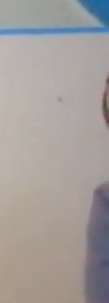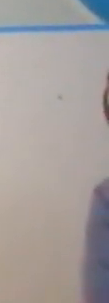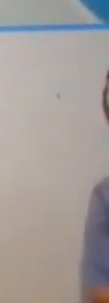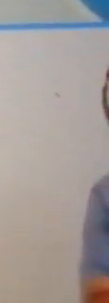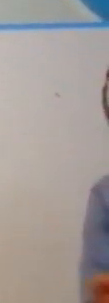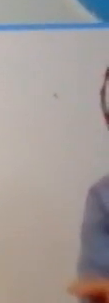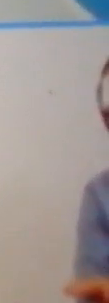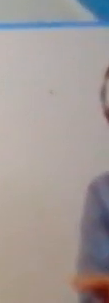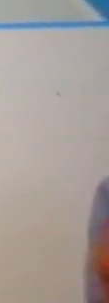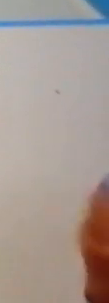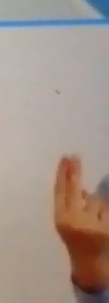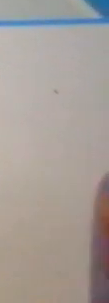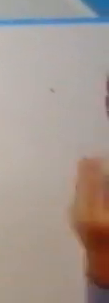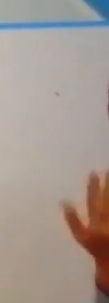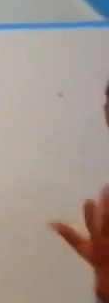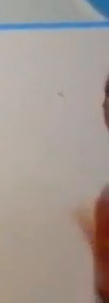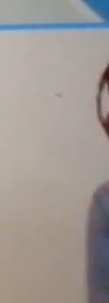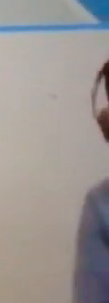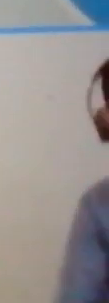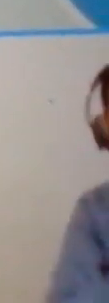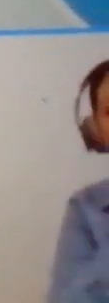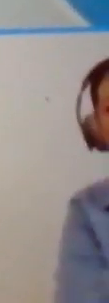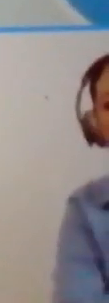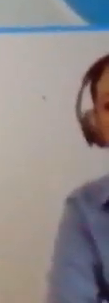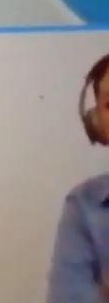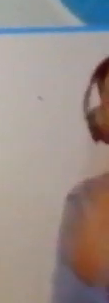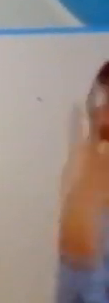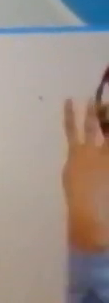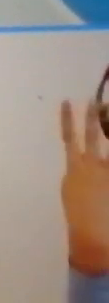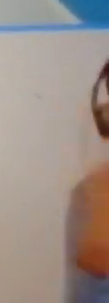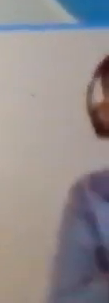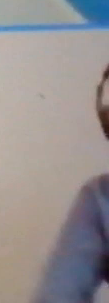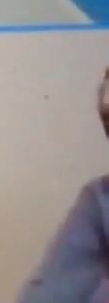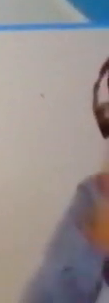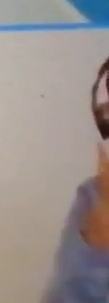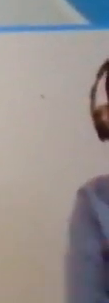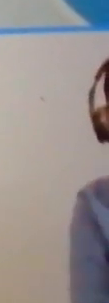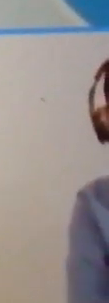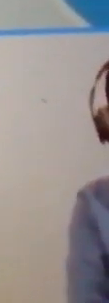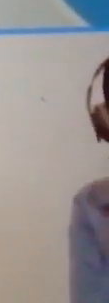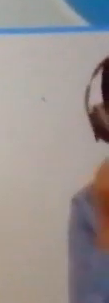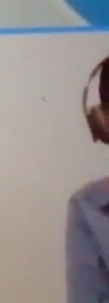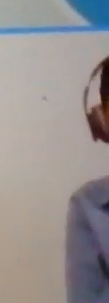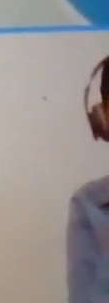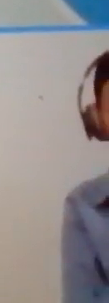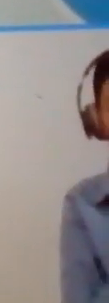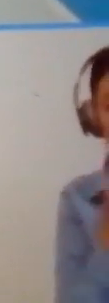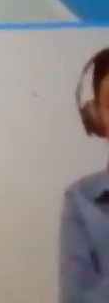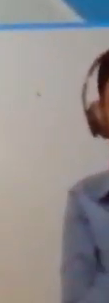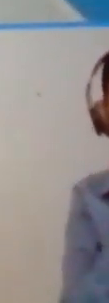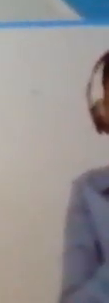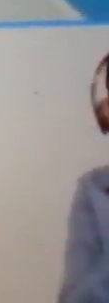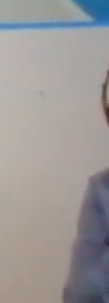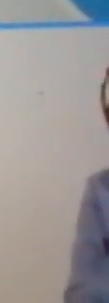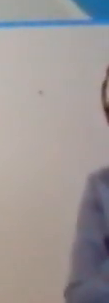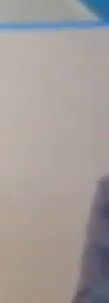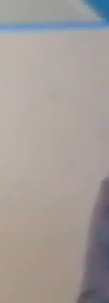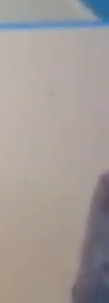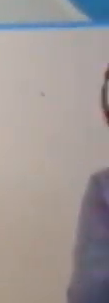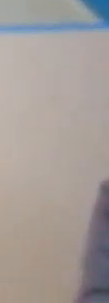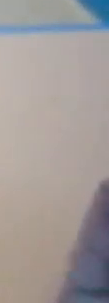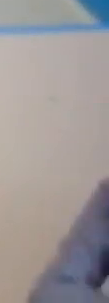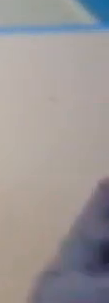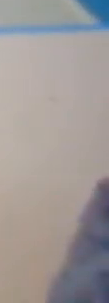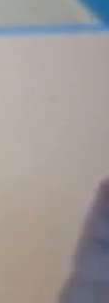de ya casi 4 años, a fortalecer la salud. En algunos grupos de la sociedad chihuahuense he